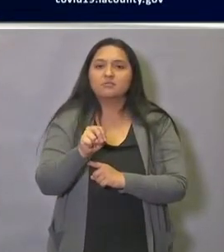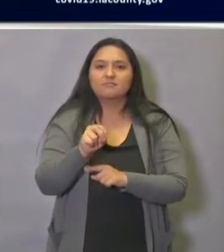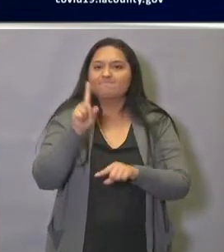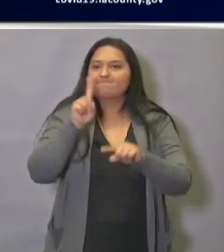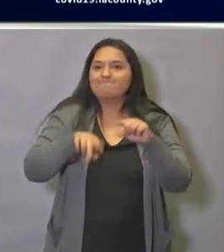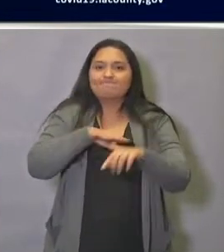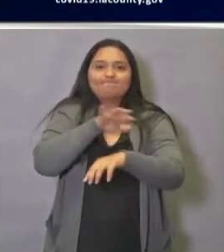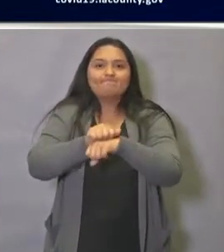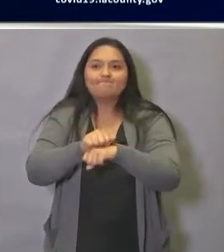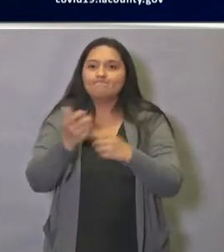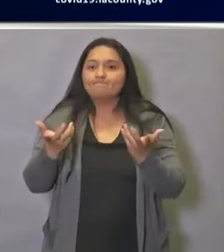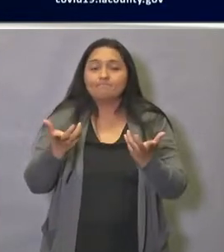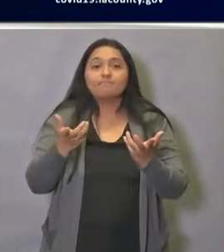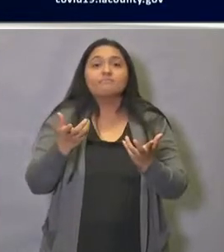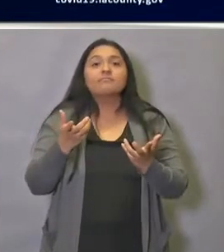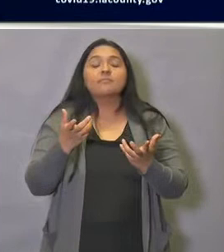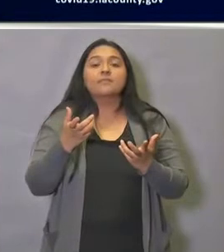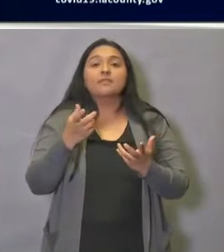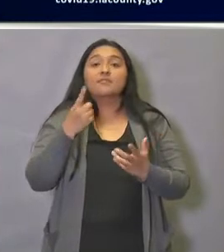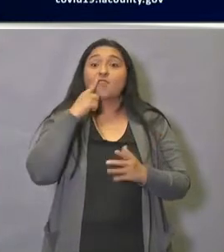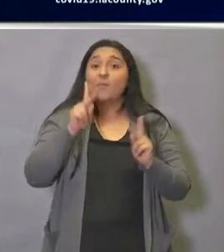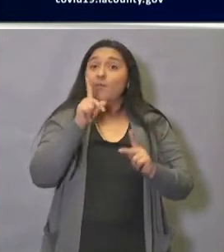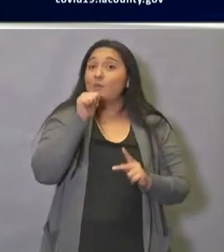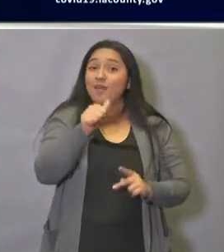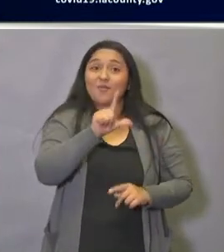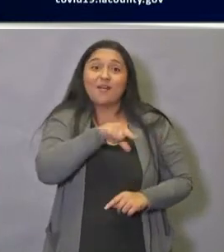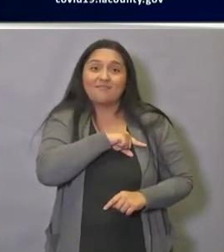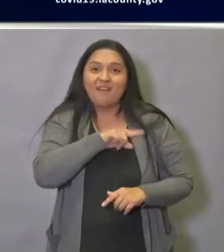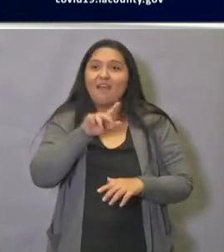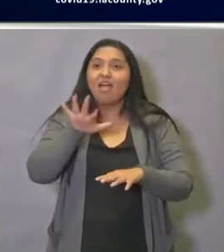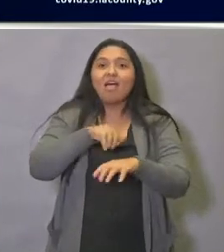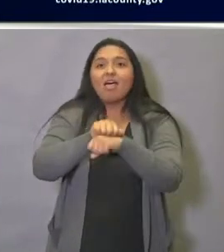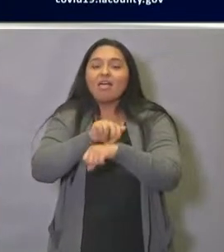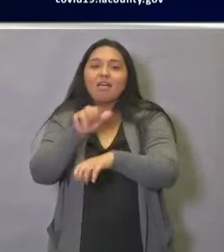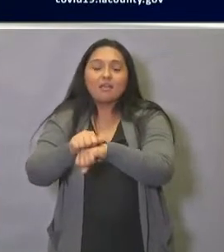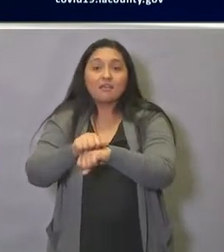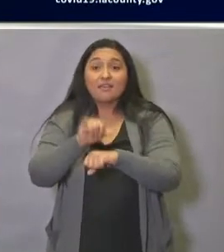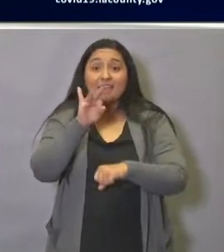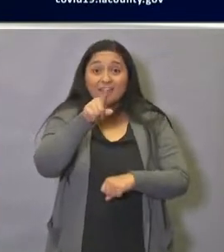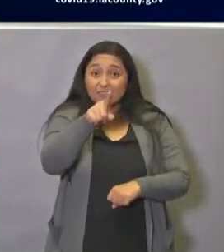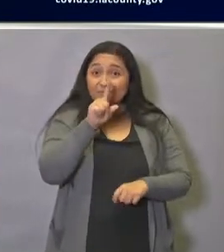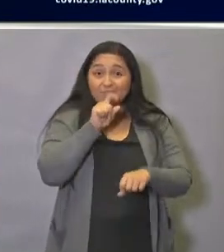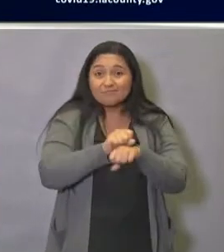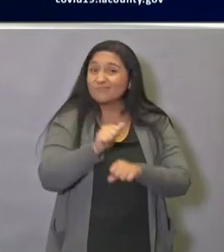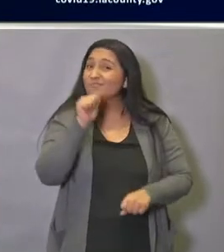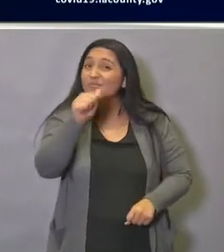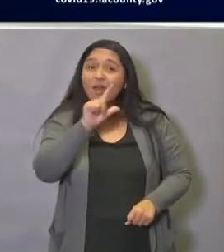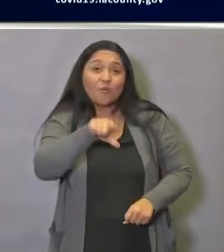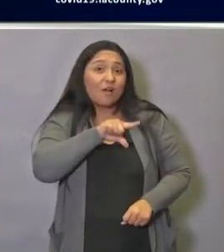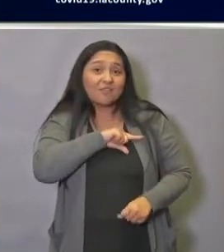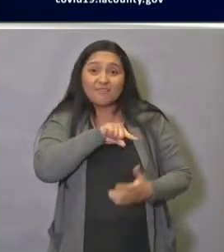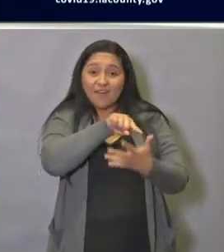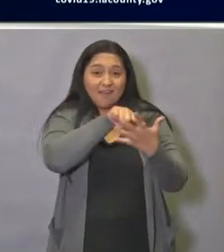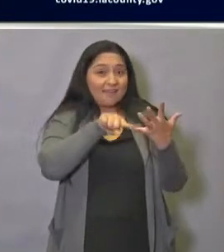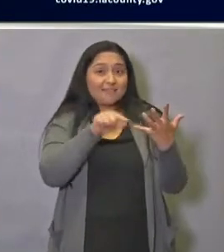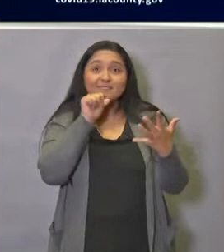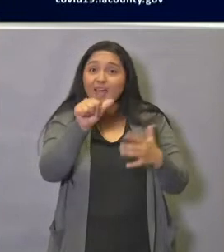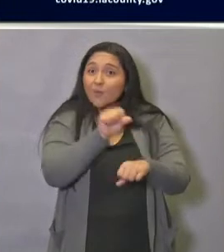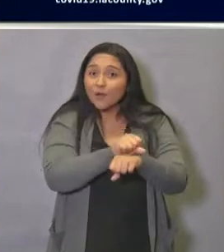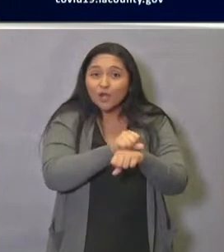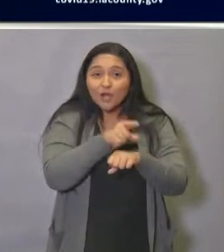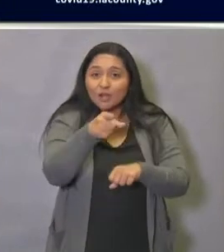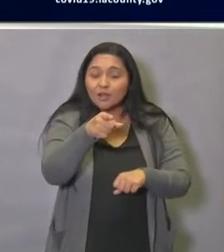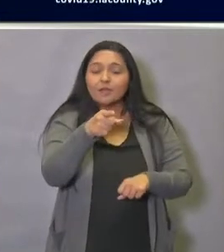Si pudo programar una cita, pero no está en los grupos elegibles, cancele su cita y no venga al sitio de vacunación, ya que